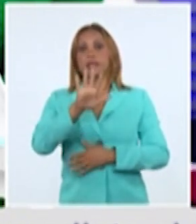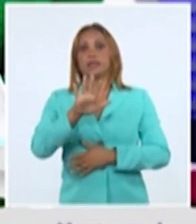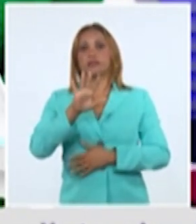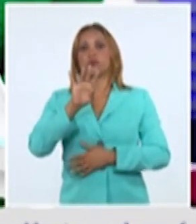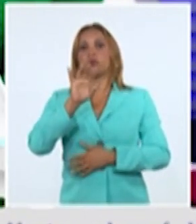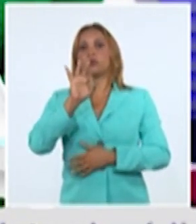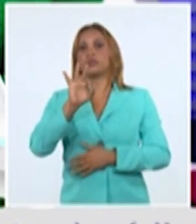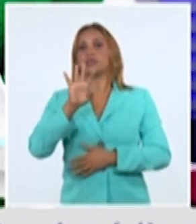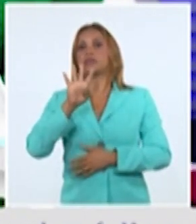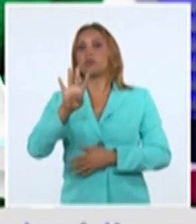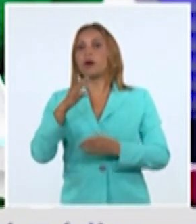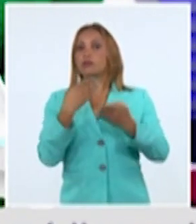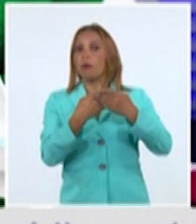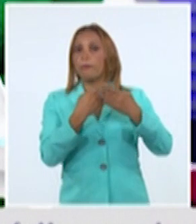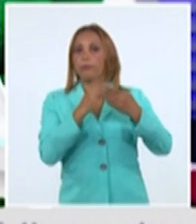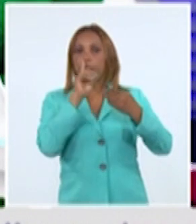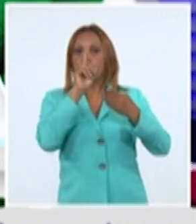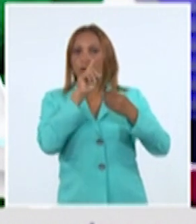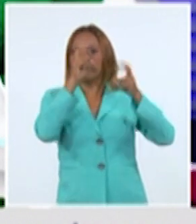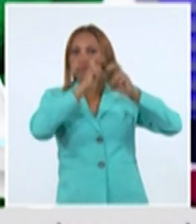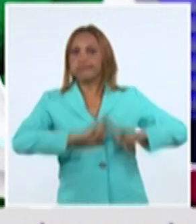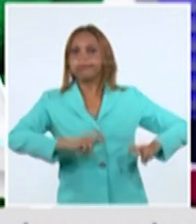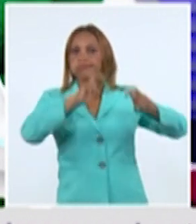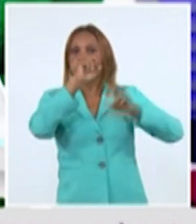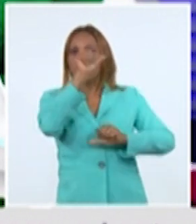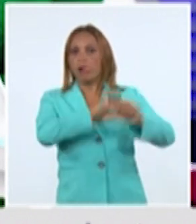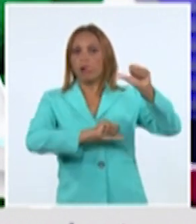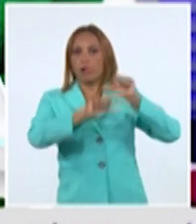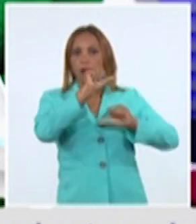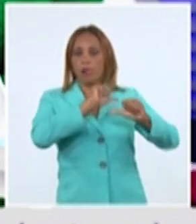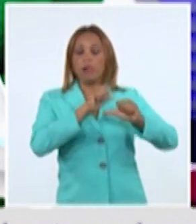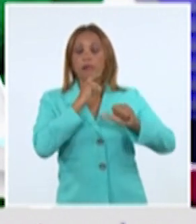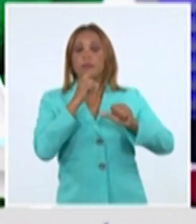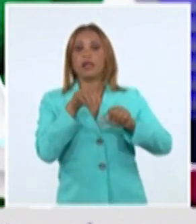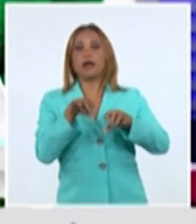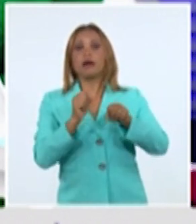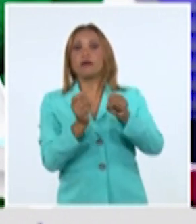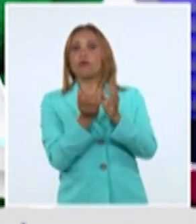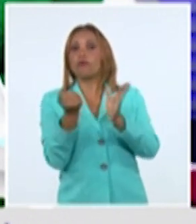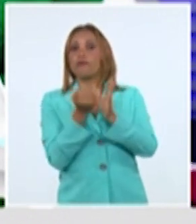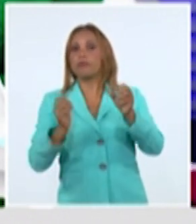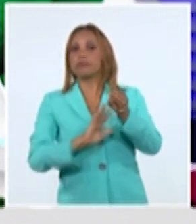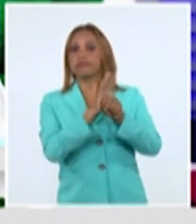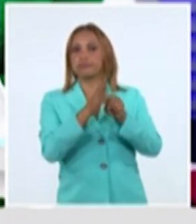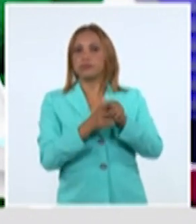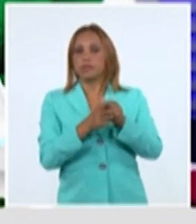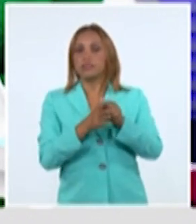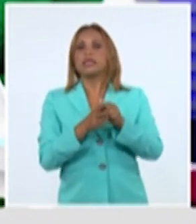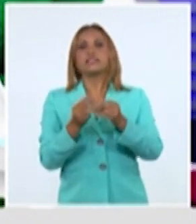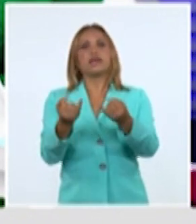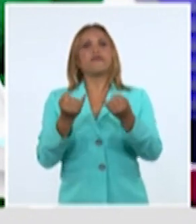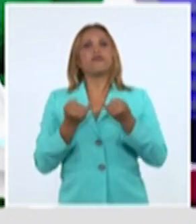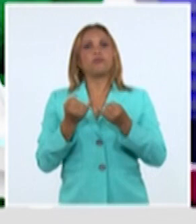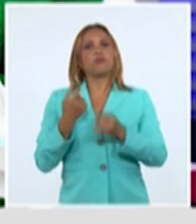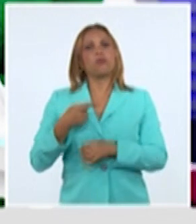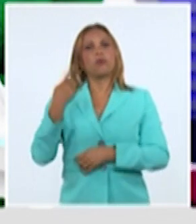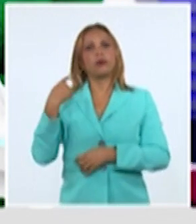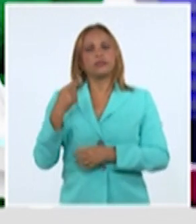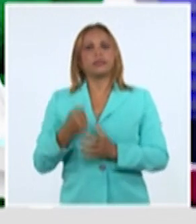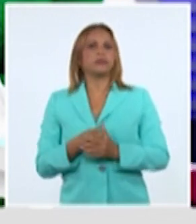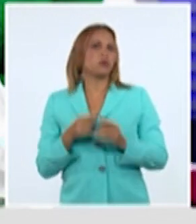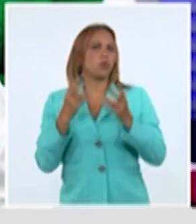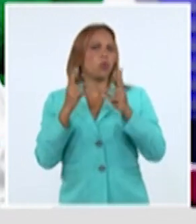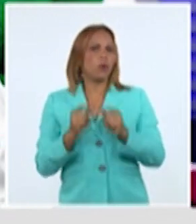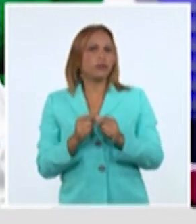19.584 muestras procesadas para el diagnóstico de la enfermedad permitieron diagnosticar en el día de ayer